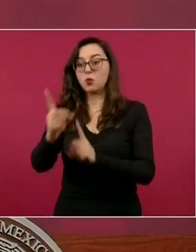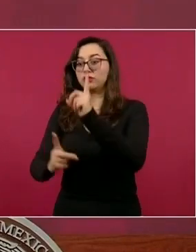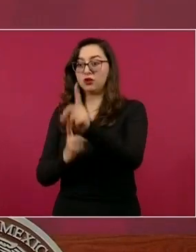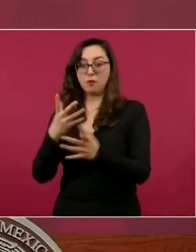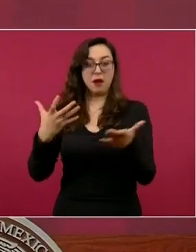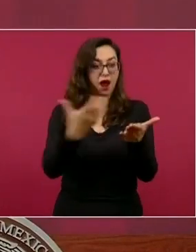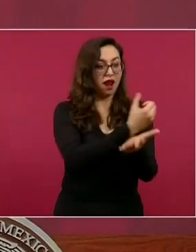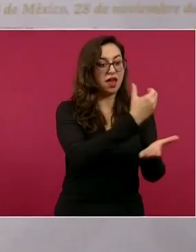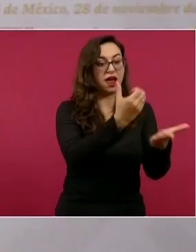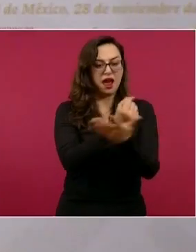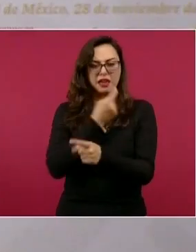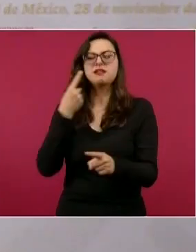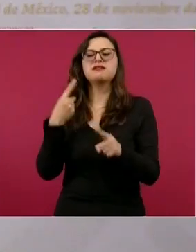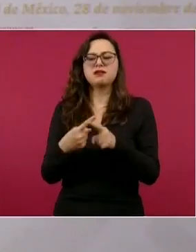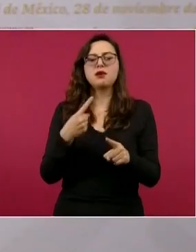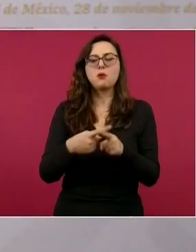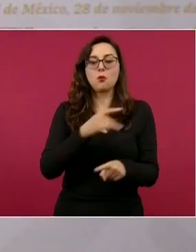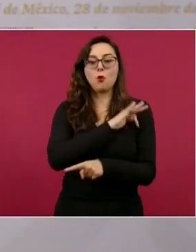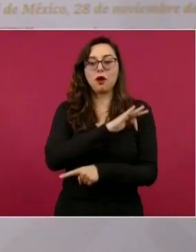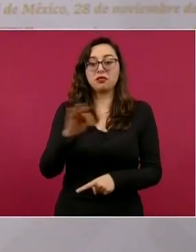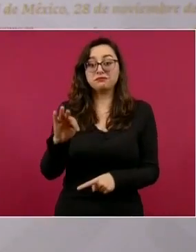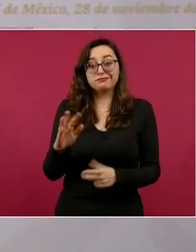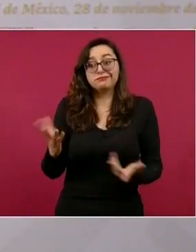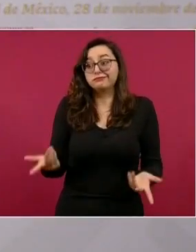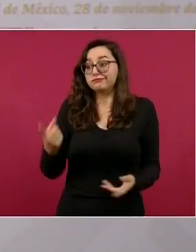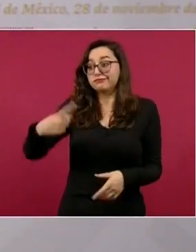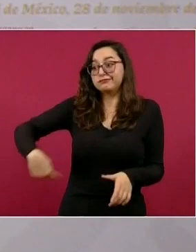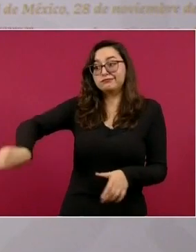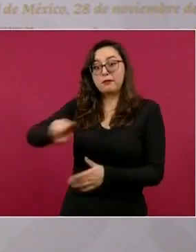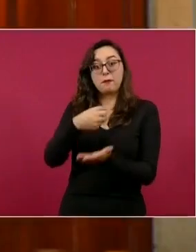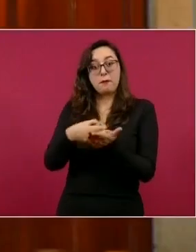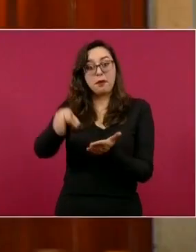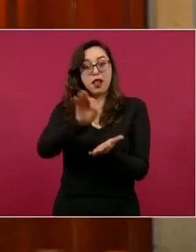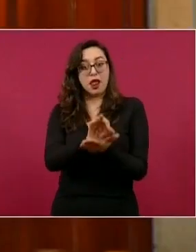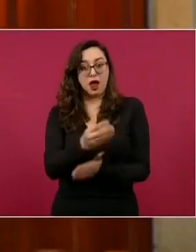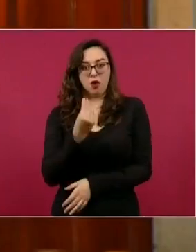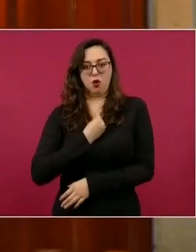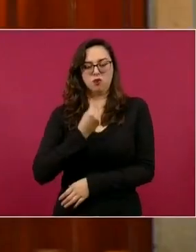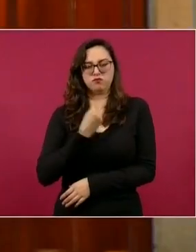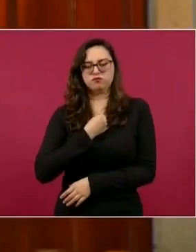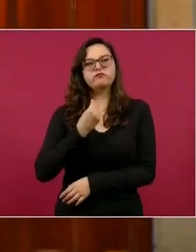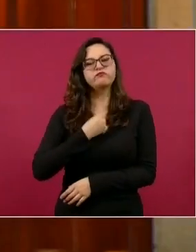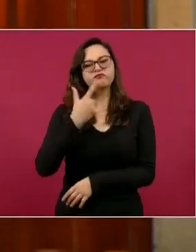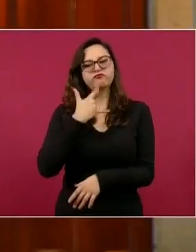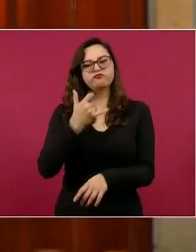dispuestos a enfrentar la adversidad y las tormentas con la convicción de llegar a tierra firme.